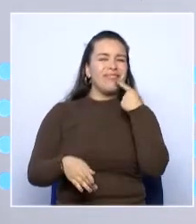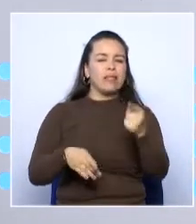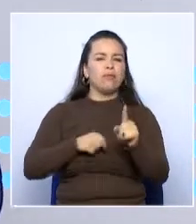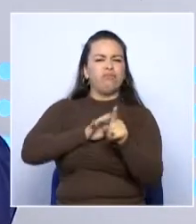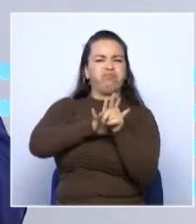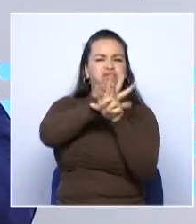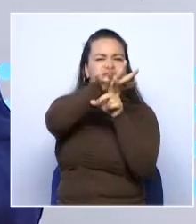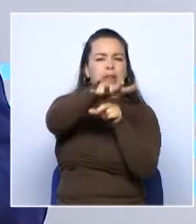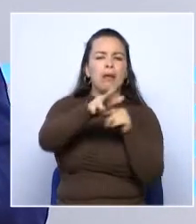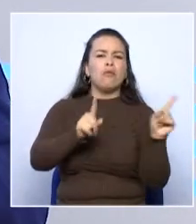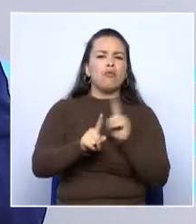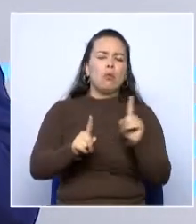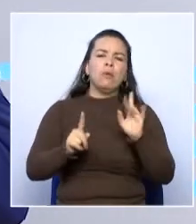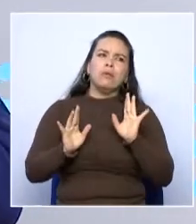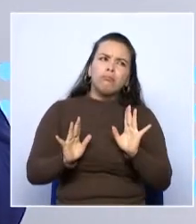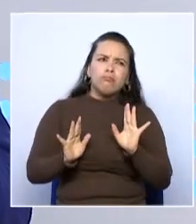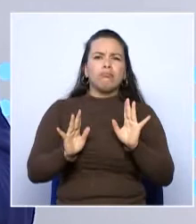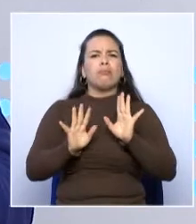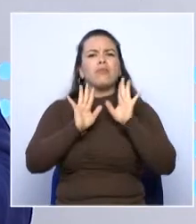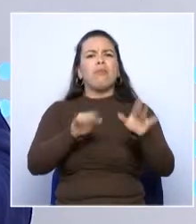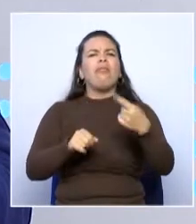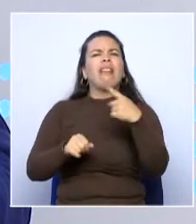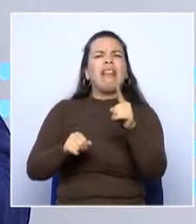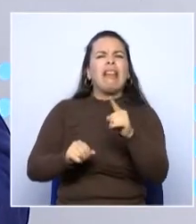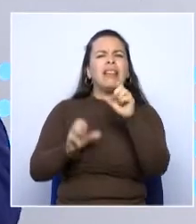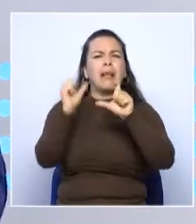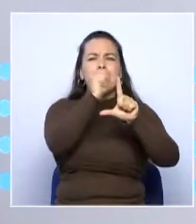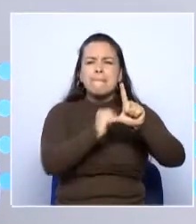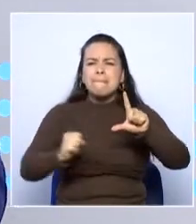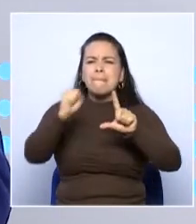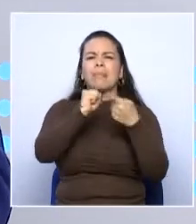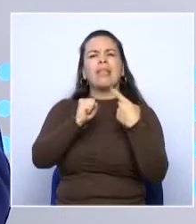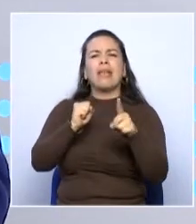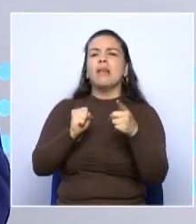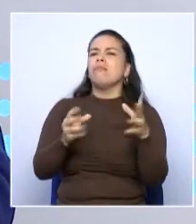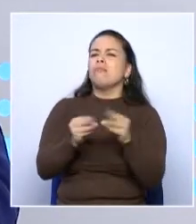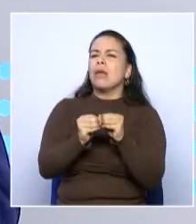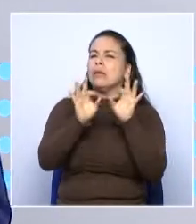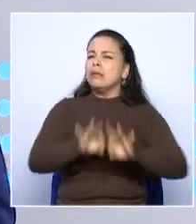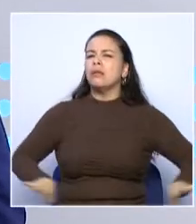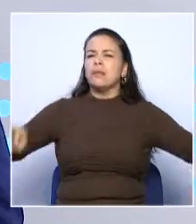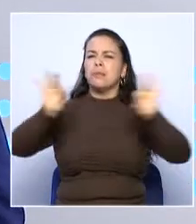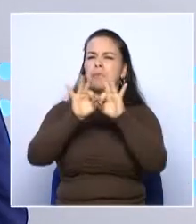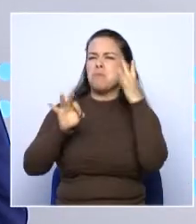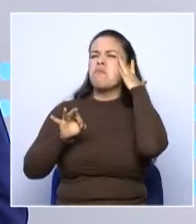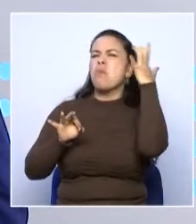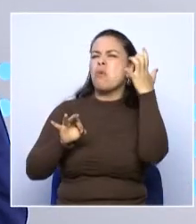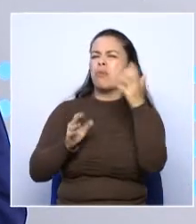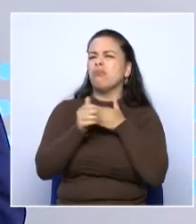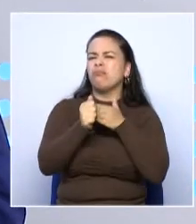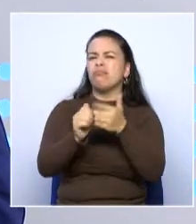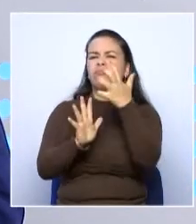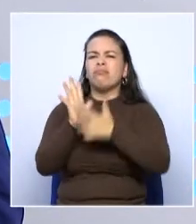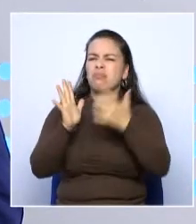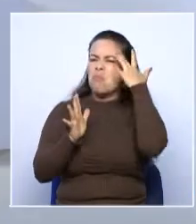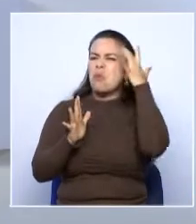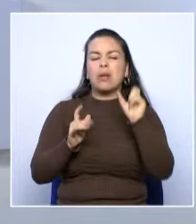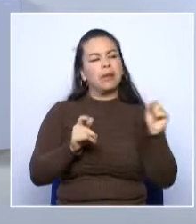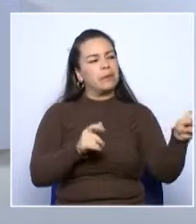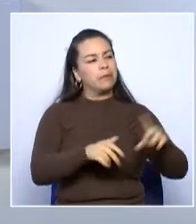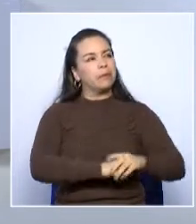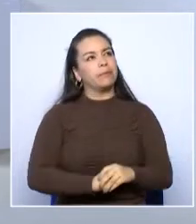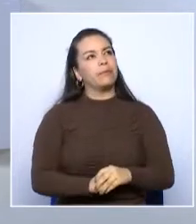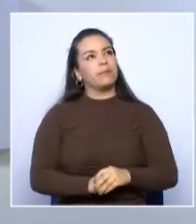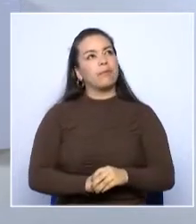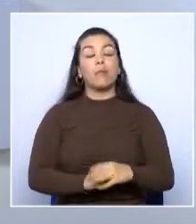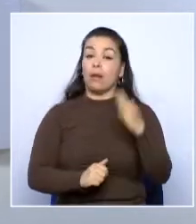invasivo, en fin, hablemos un poco de qué es la ecografía y por qué es tan importante tenerlo como método diagnóstico. Bueno, realmente